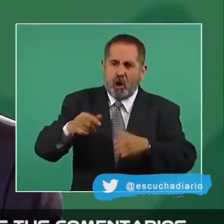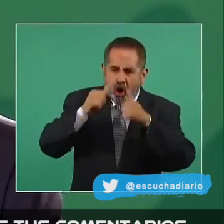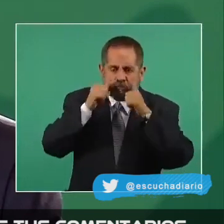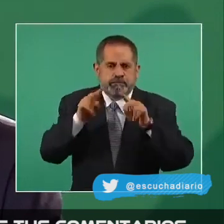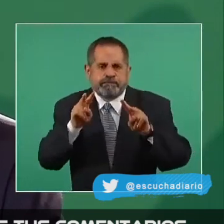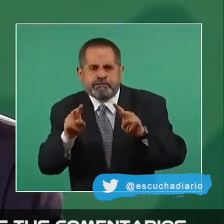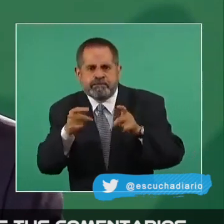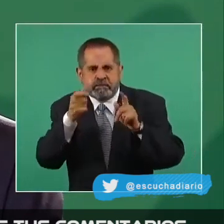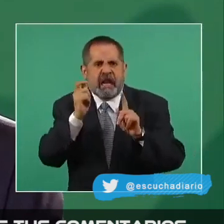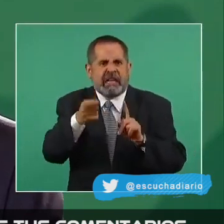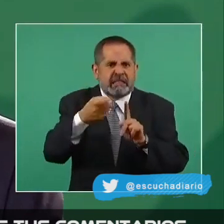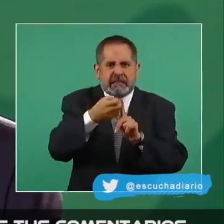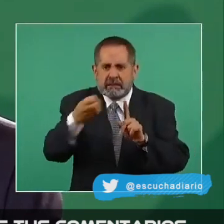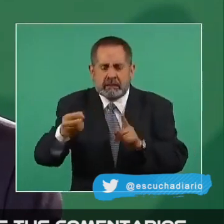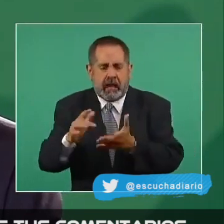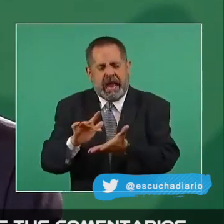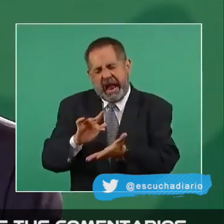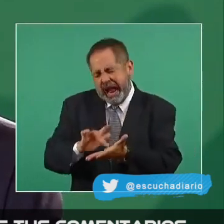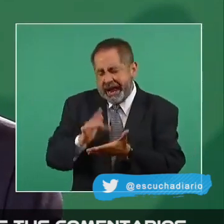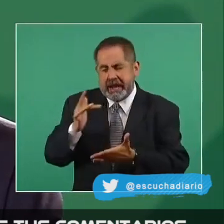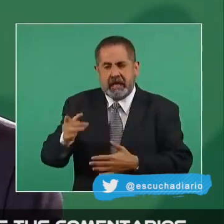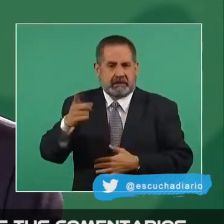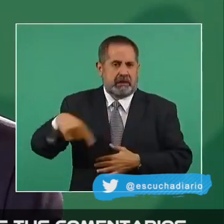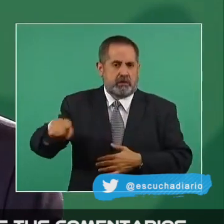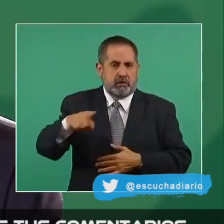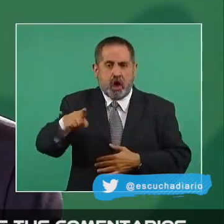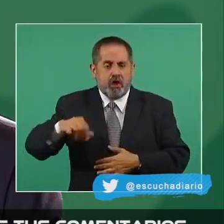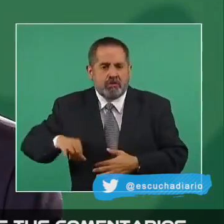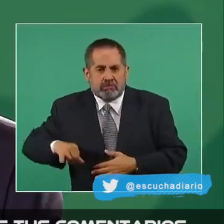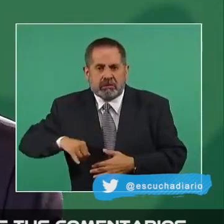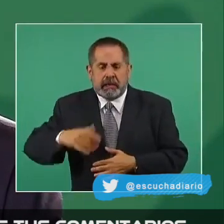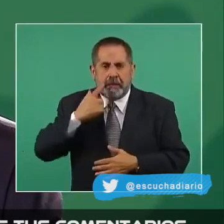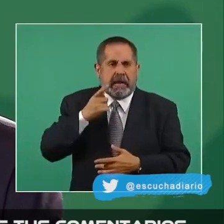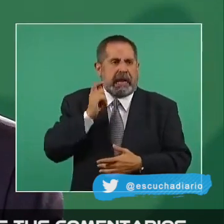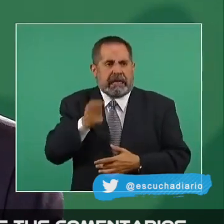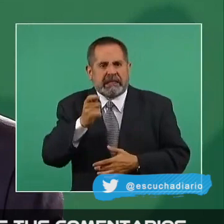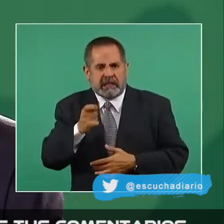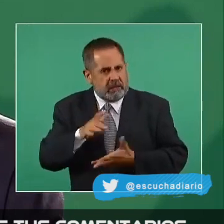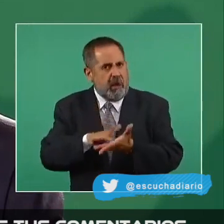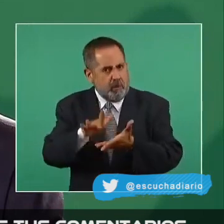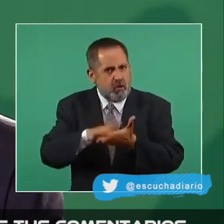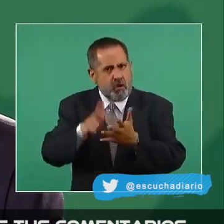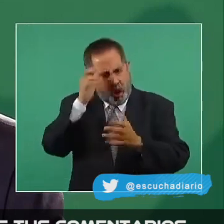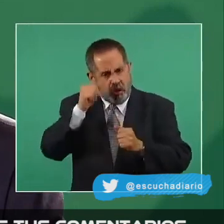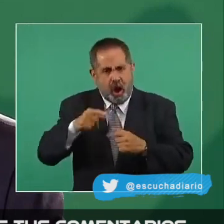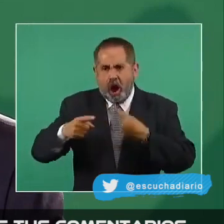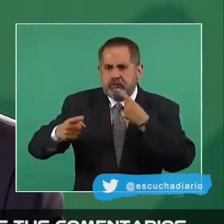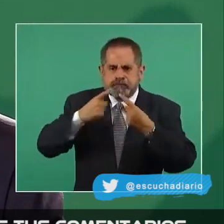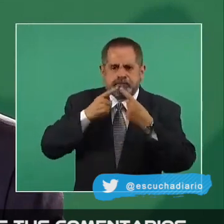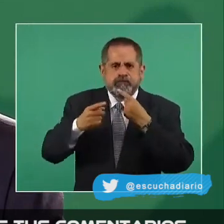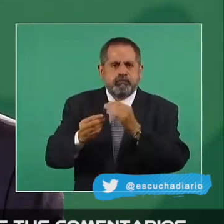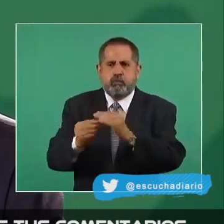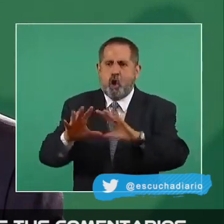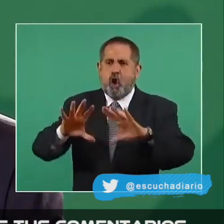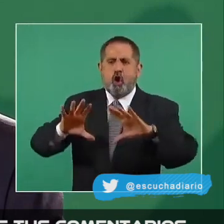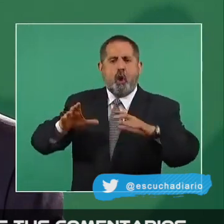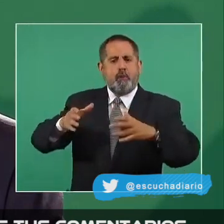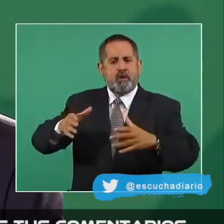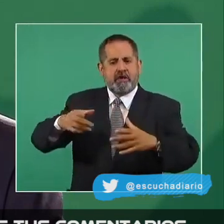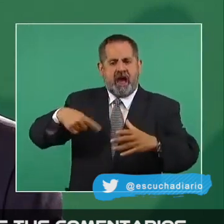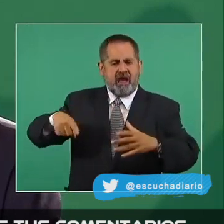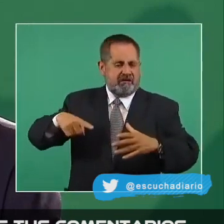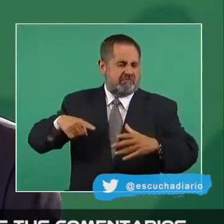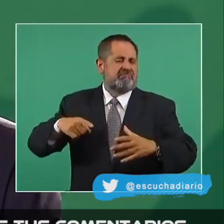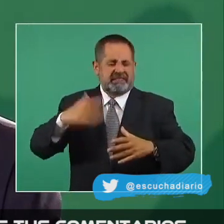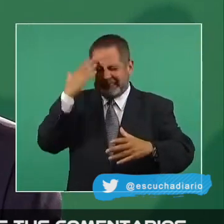de la vacuna CanSino, pero la OMS no es un ente regulatorio, únicamente emite recomendaciones. Esto en el marco de la